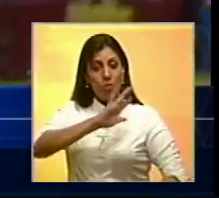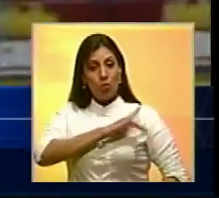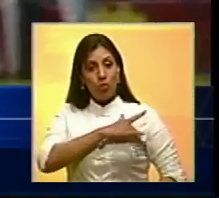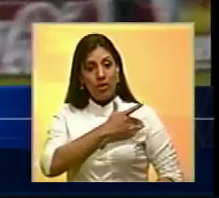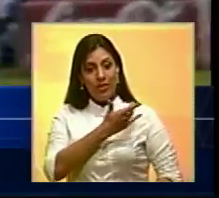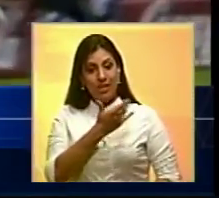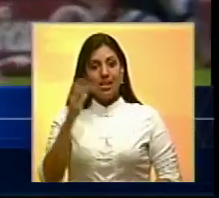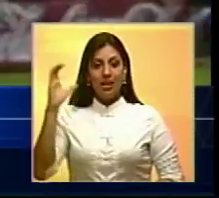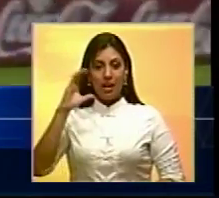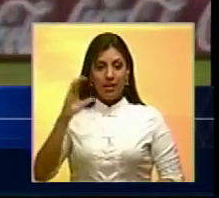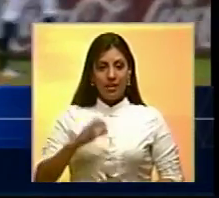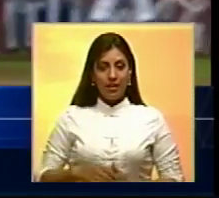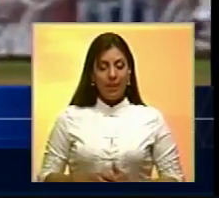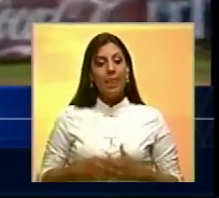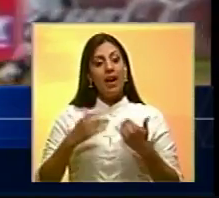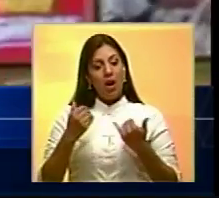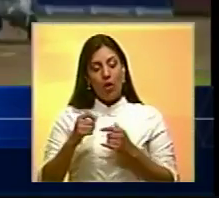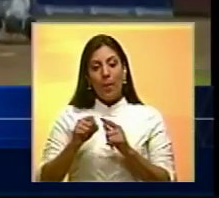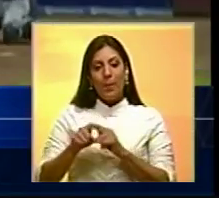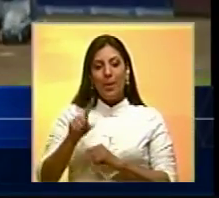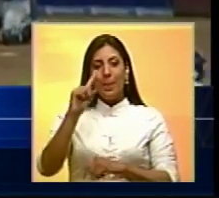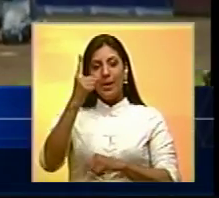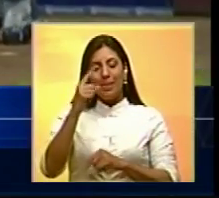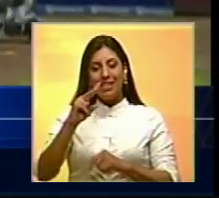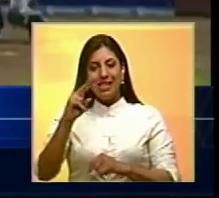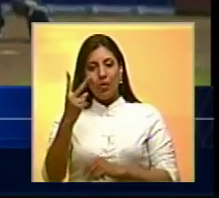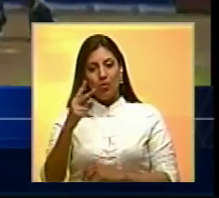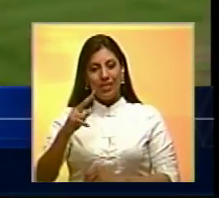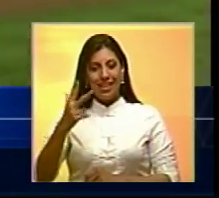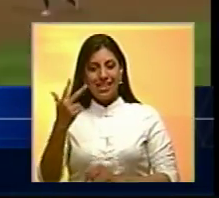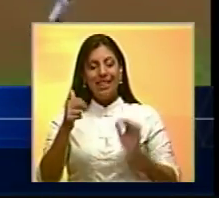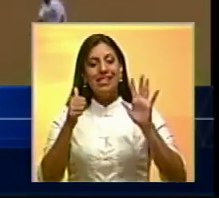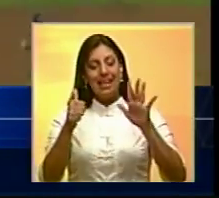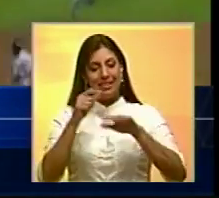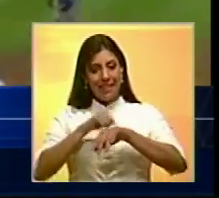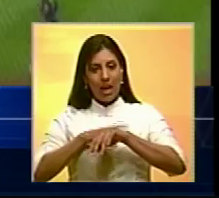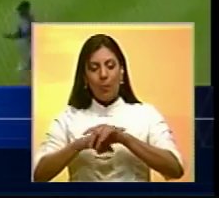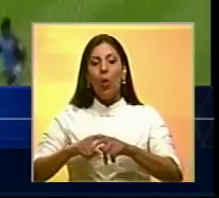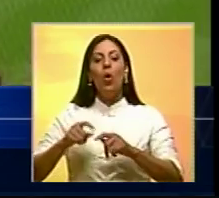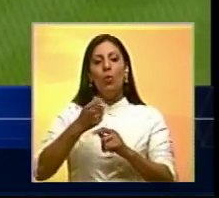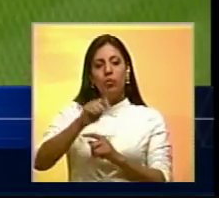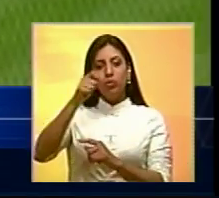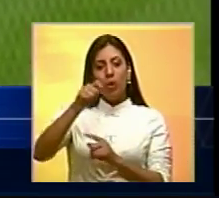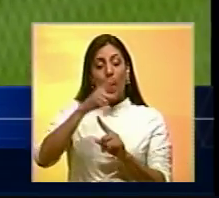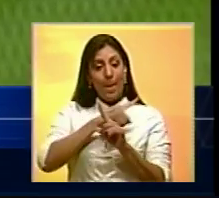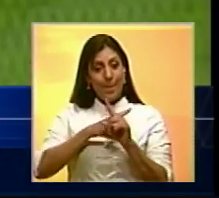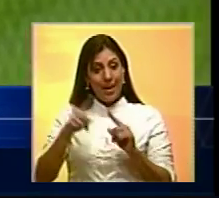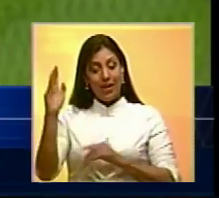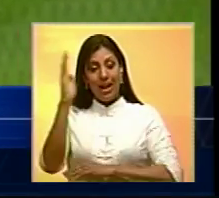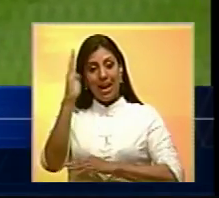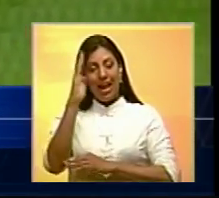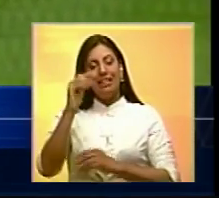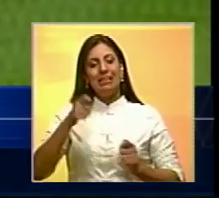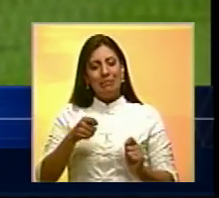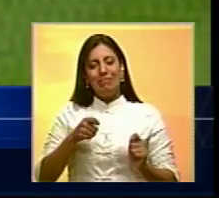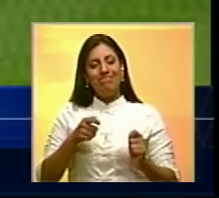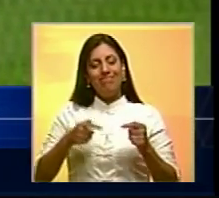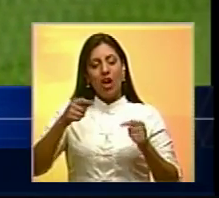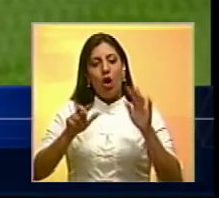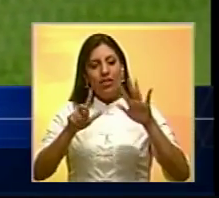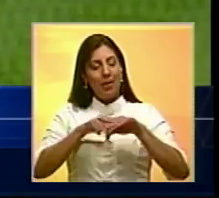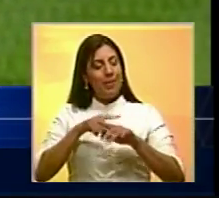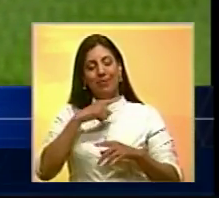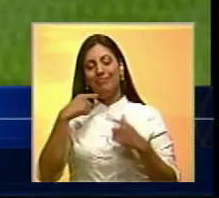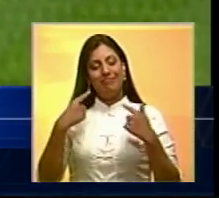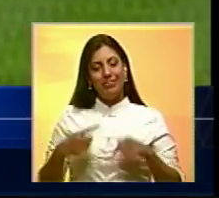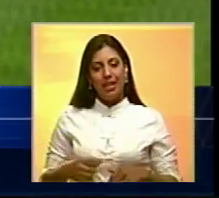Universitario de Caracas. Se anotó en el primero, segundo, tercero y sexto episodio. mientras que Lara intentó remontar en el octavo, pero